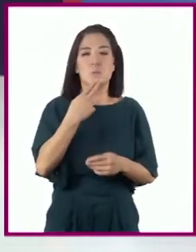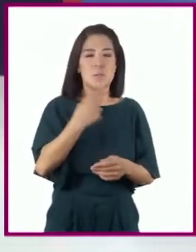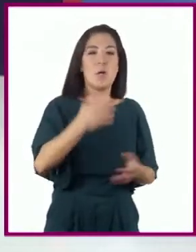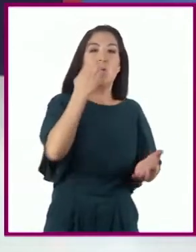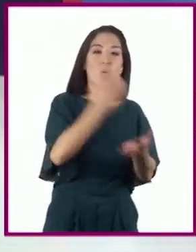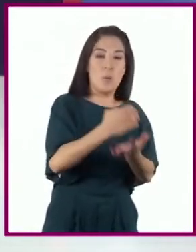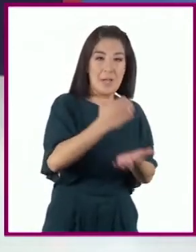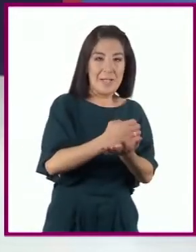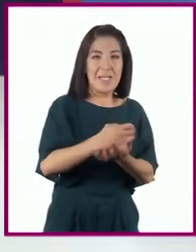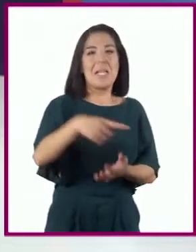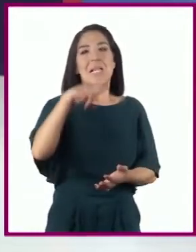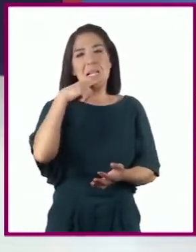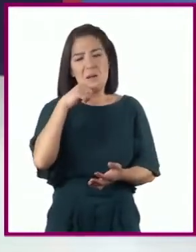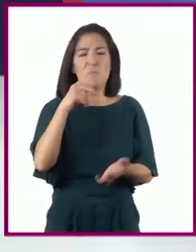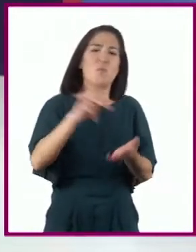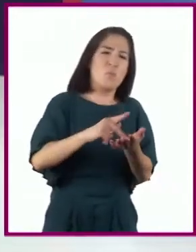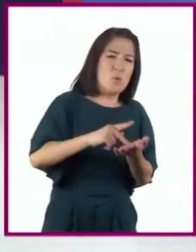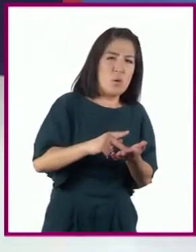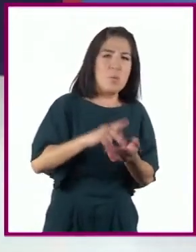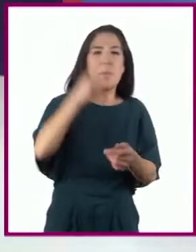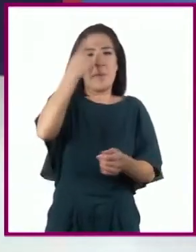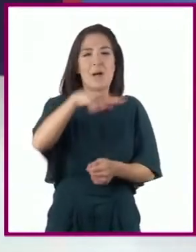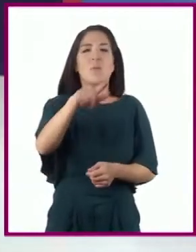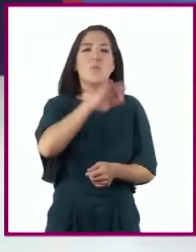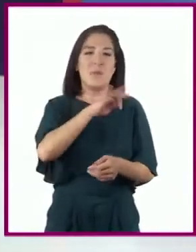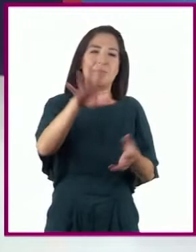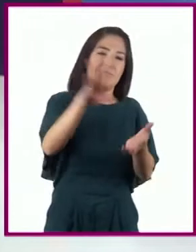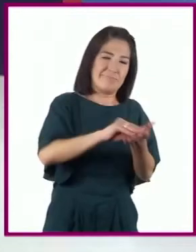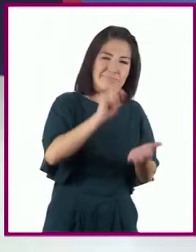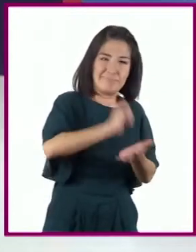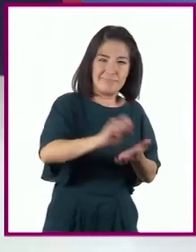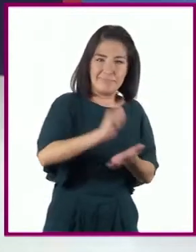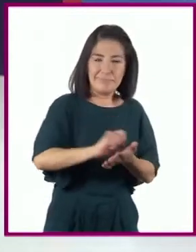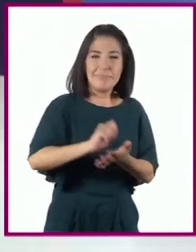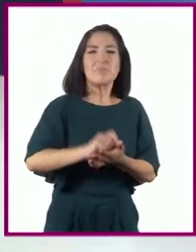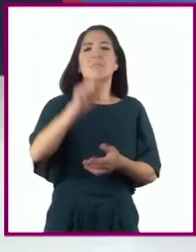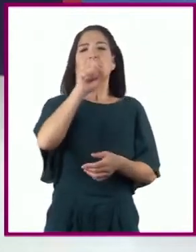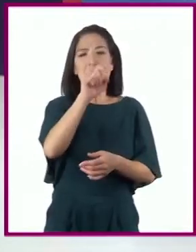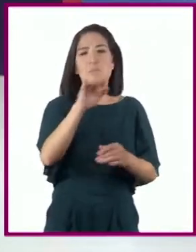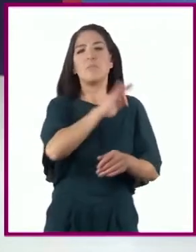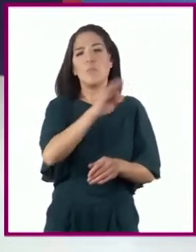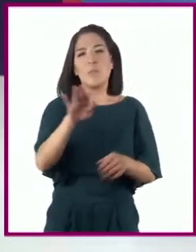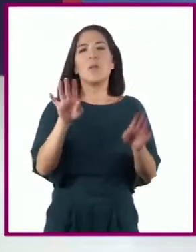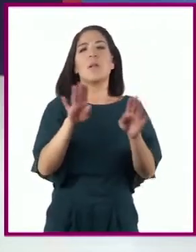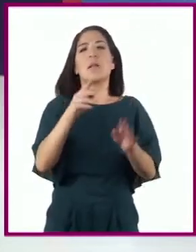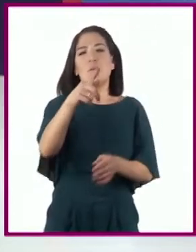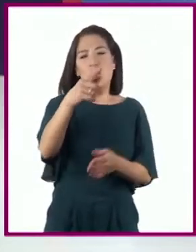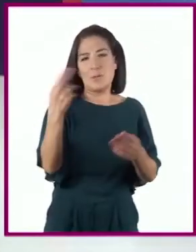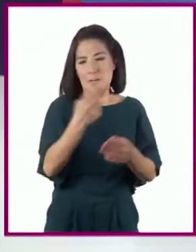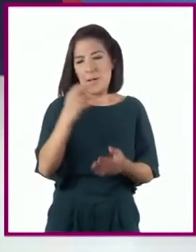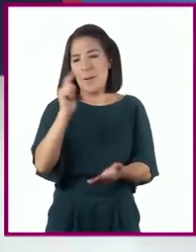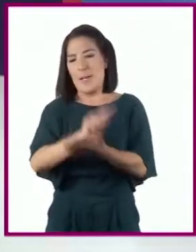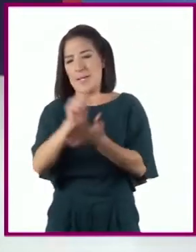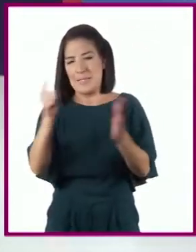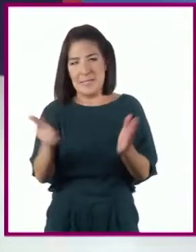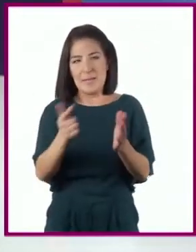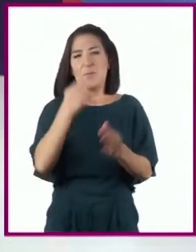cuaderno y lápiz o pluma para que puedan tomar notas. También podrían ayudarles tener a la mano su libro de